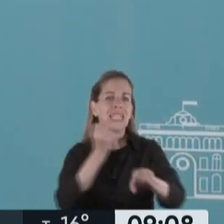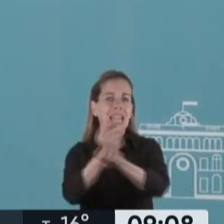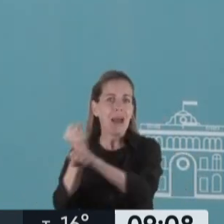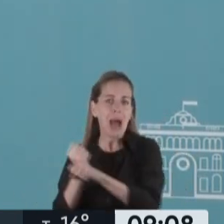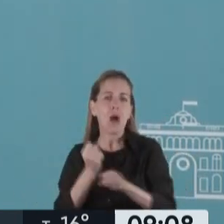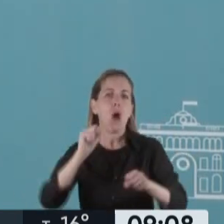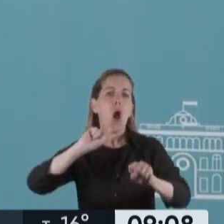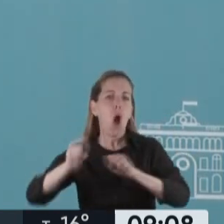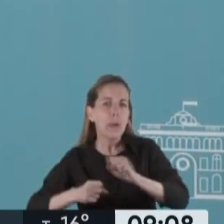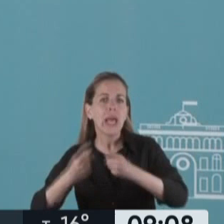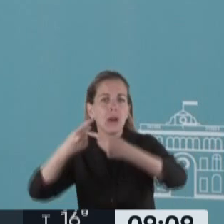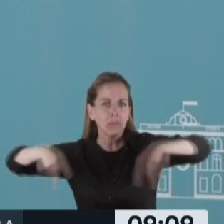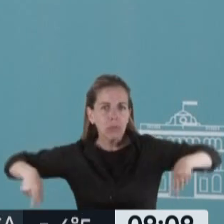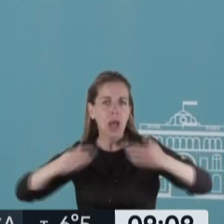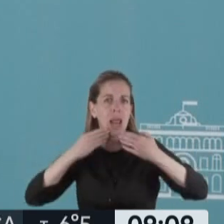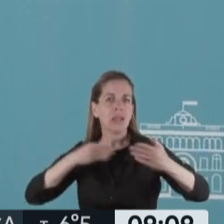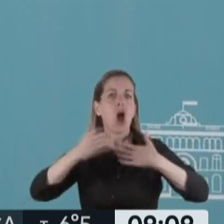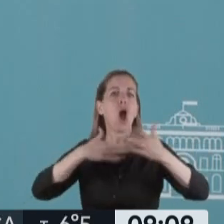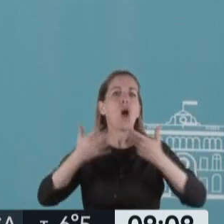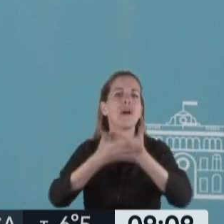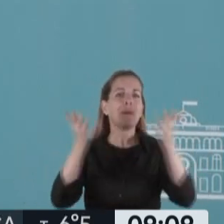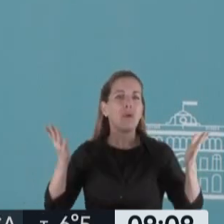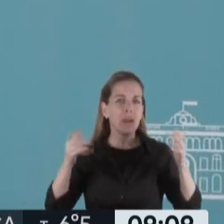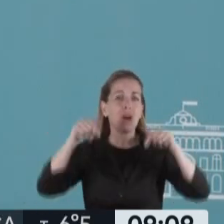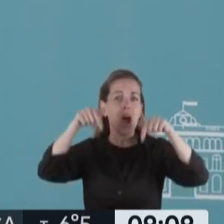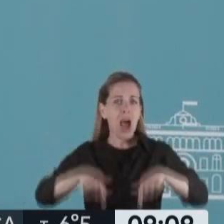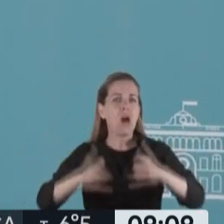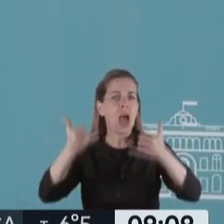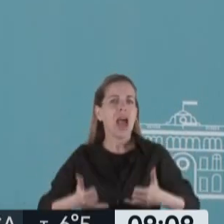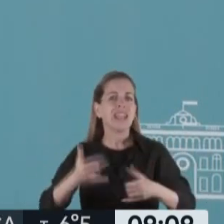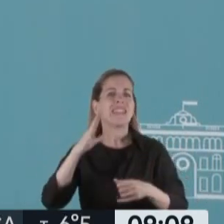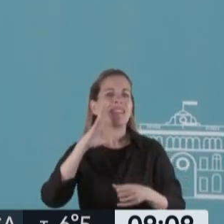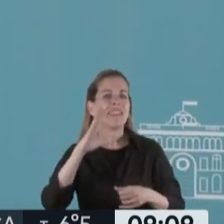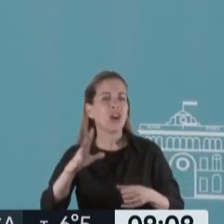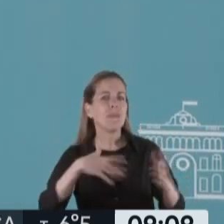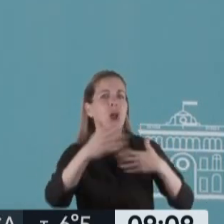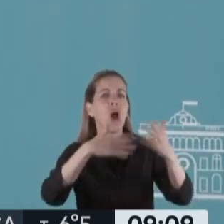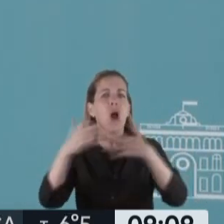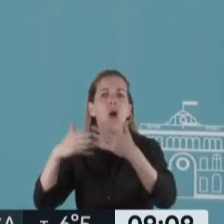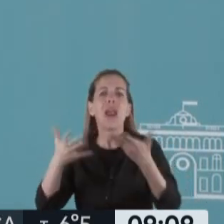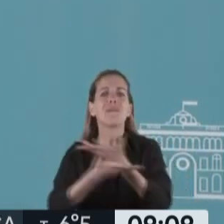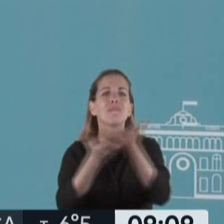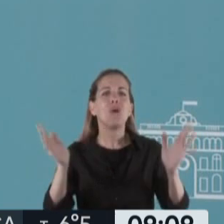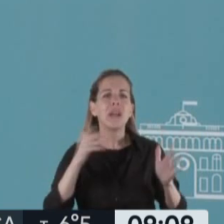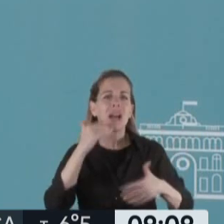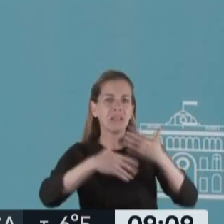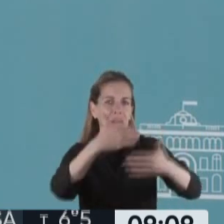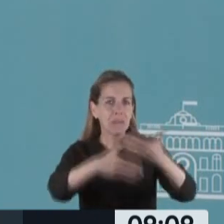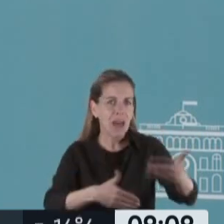empujado por la obra pública que está llevando adelante el gobierno. Tenemos en este momento 5.000 obras públicas llevándose